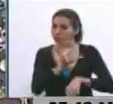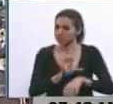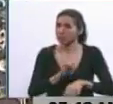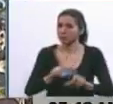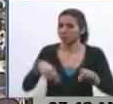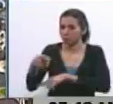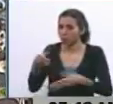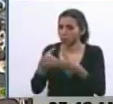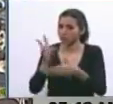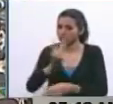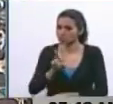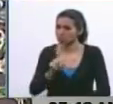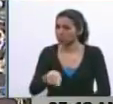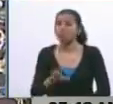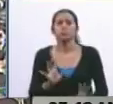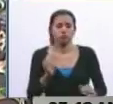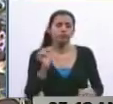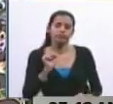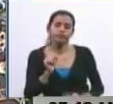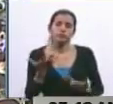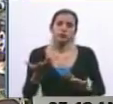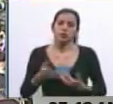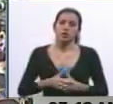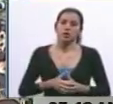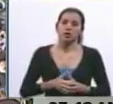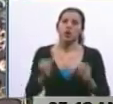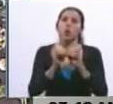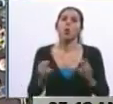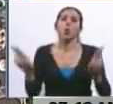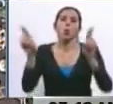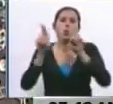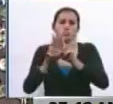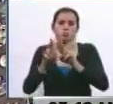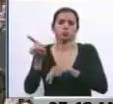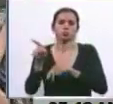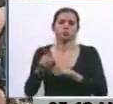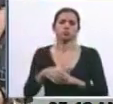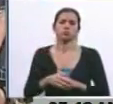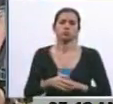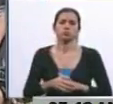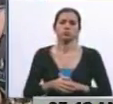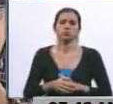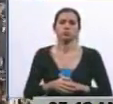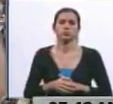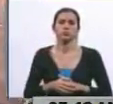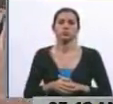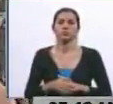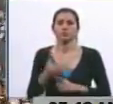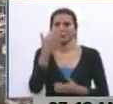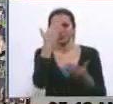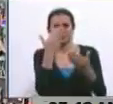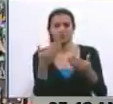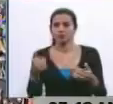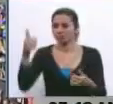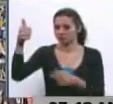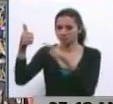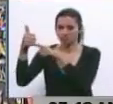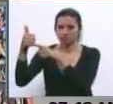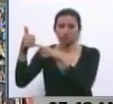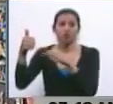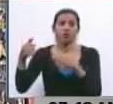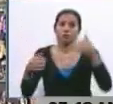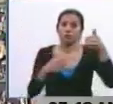esa organización de las Naciones Unidas, ante la NOAL, ante la cumbre de